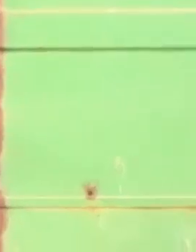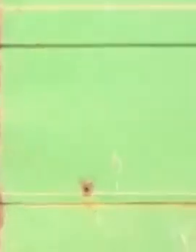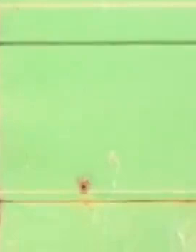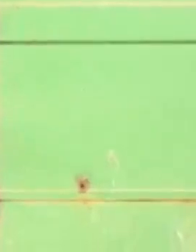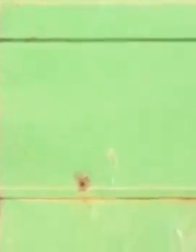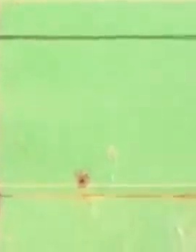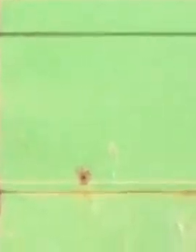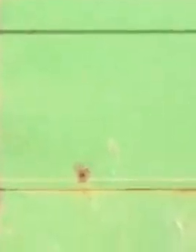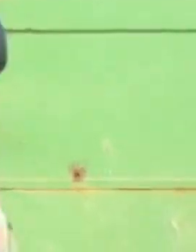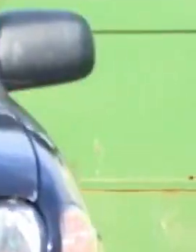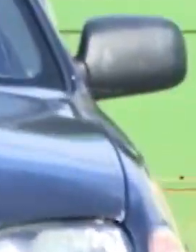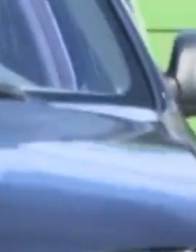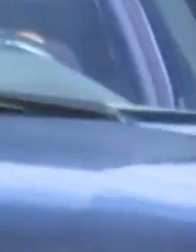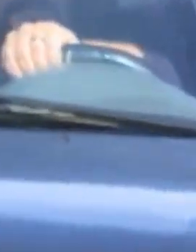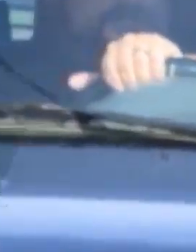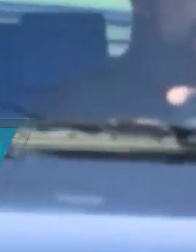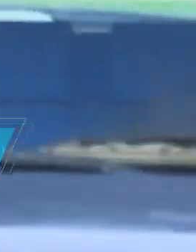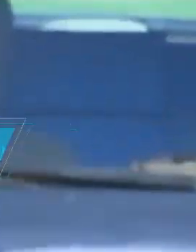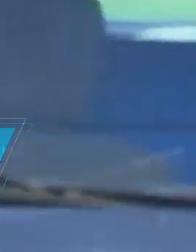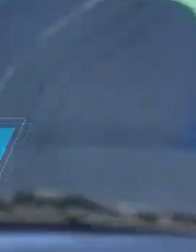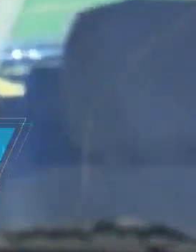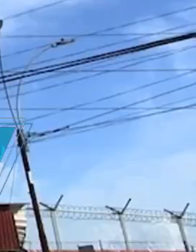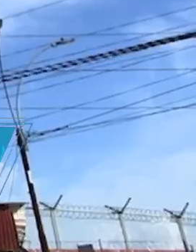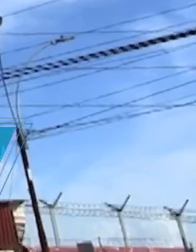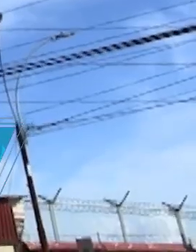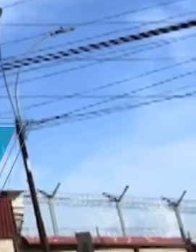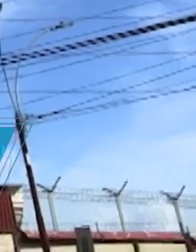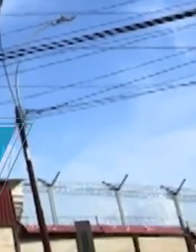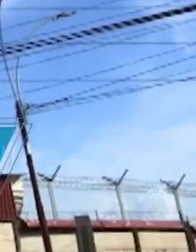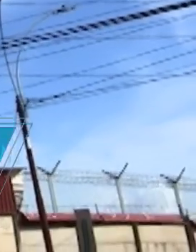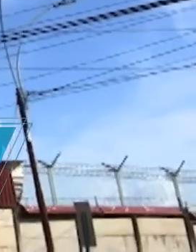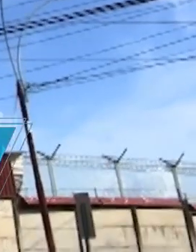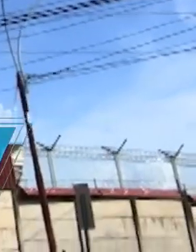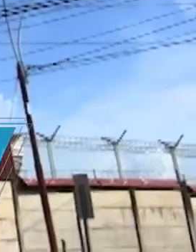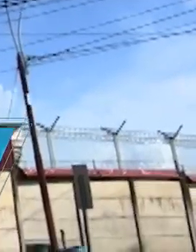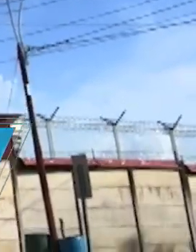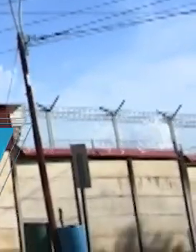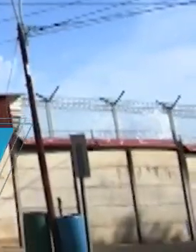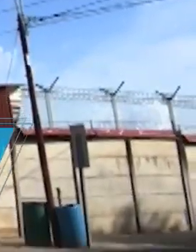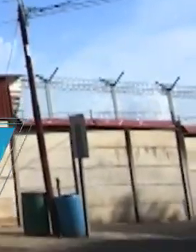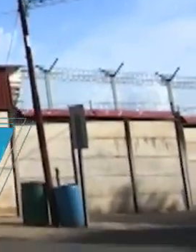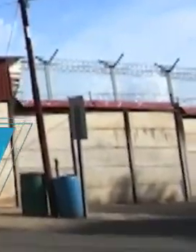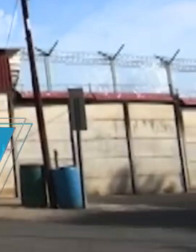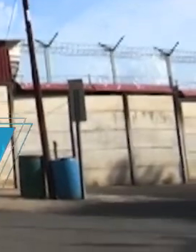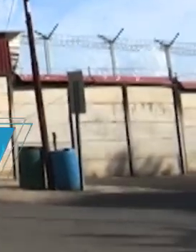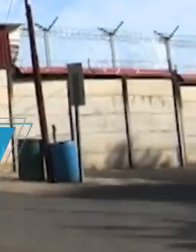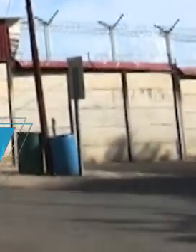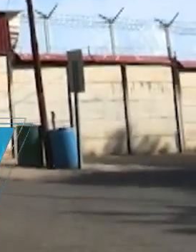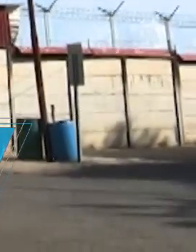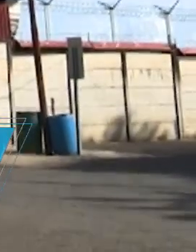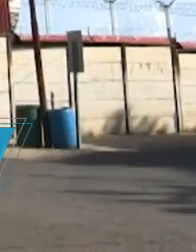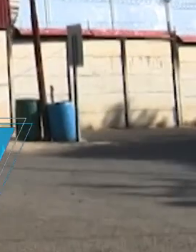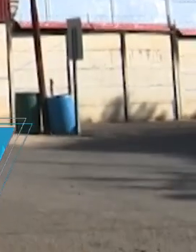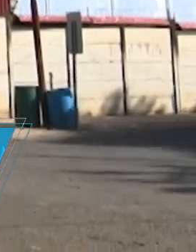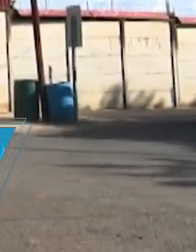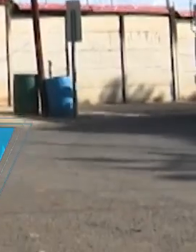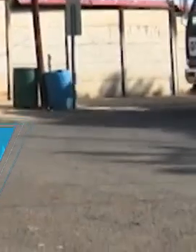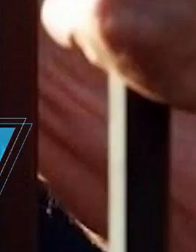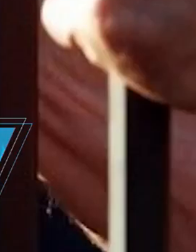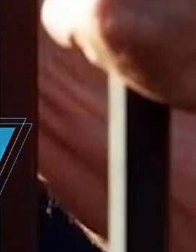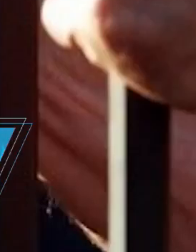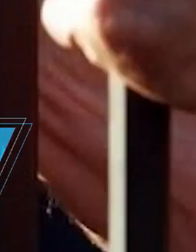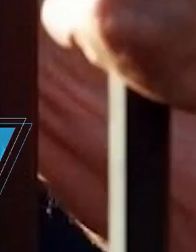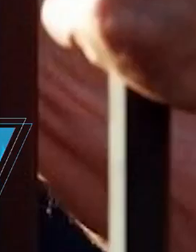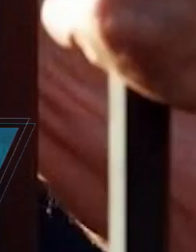De los 60 casos de privados de libertad, los centros del complejo Occidente en San Rafael de Alajuela concentran la mayor cantidad de